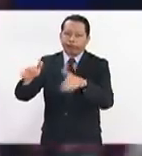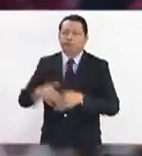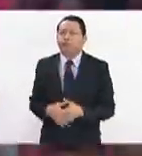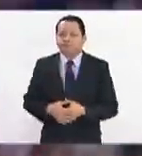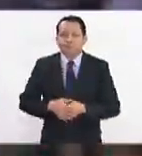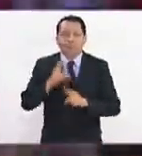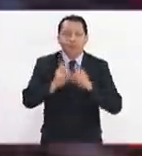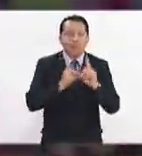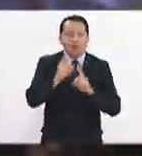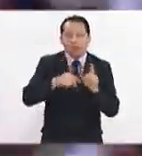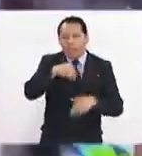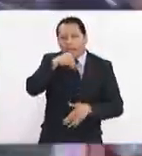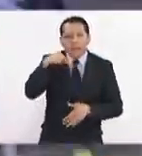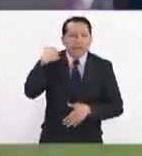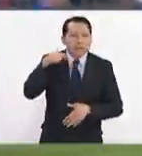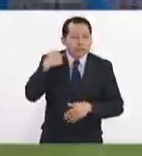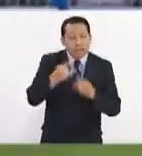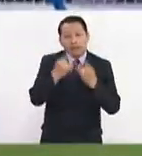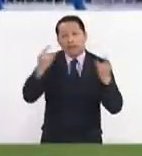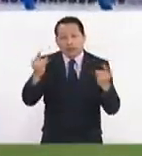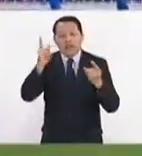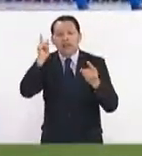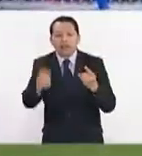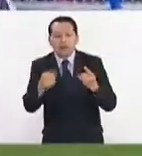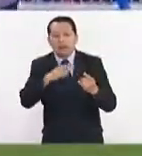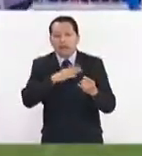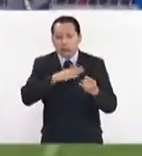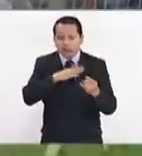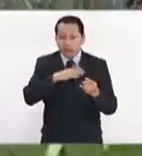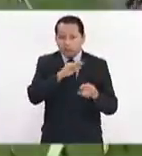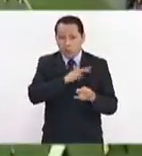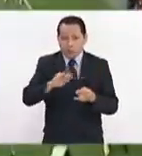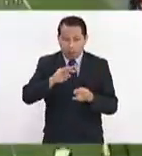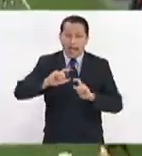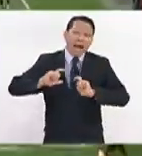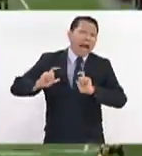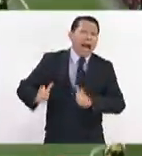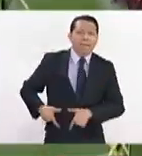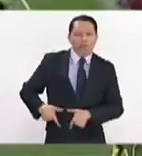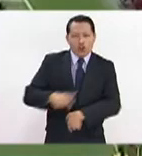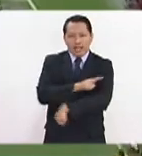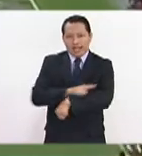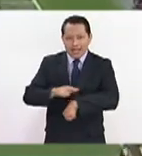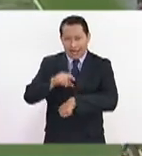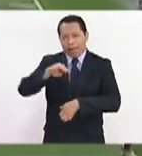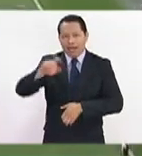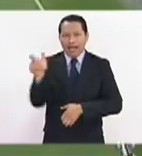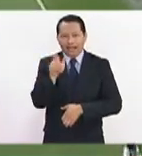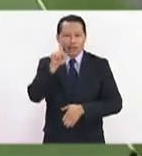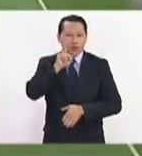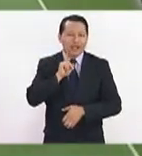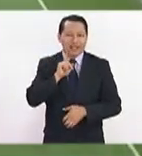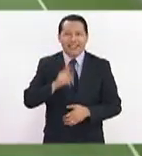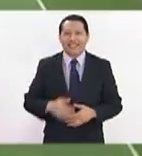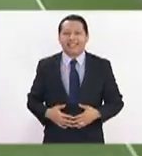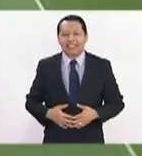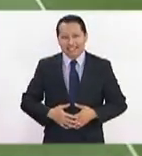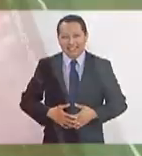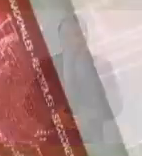en los deportes, Chivas hace historia y se convierte en las primeras campeonas de la Liga Femenil MX.